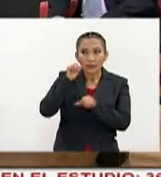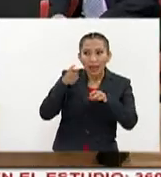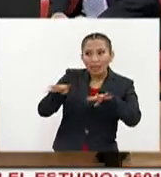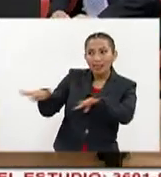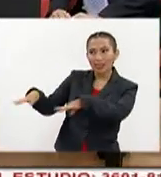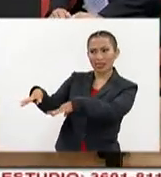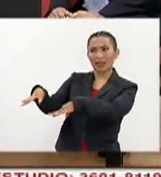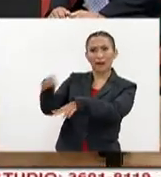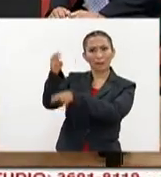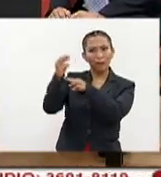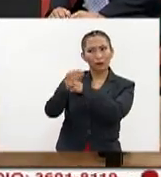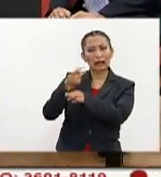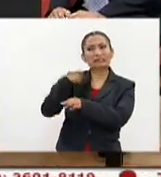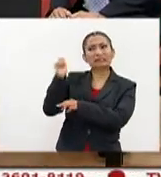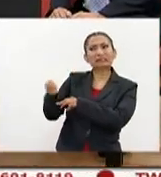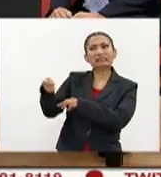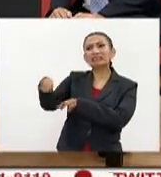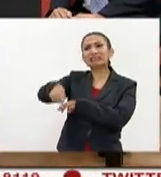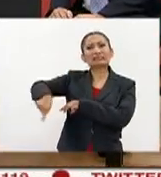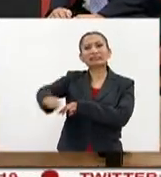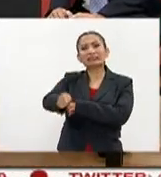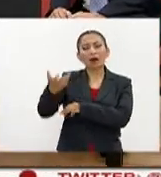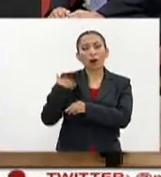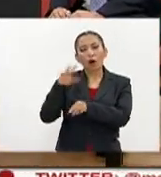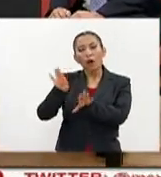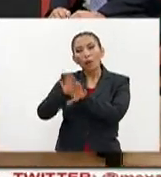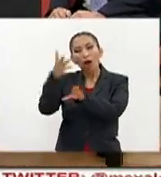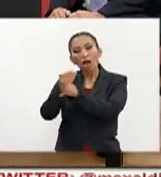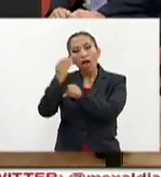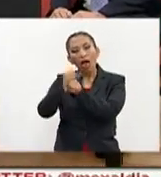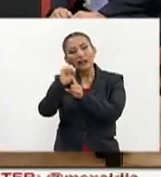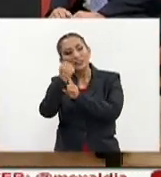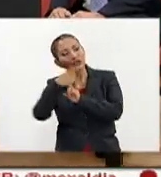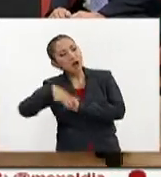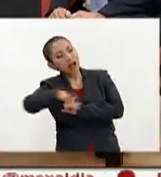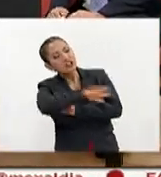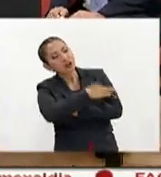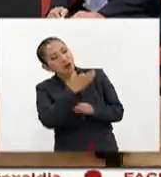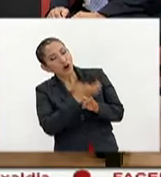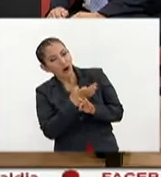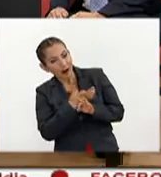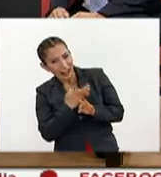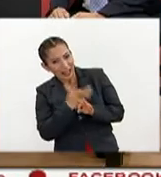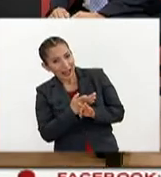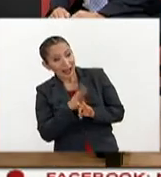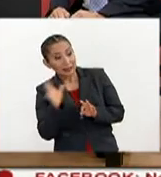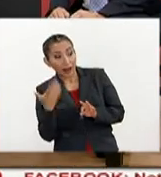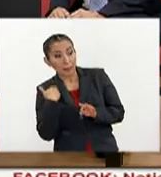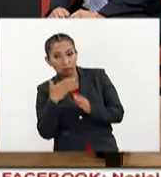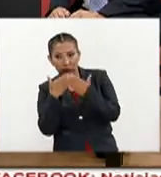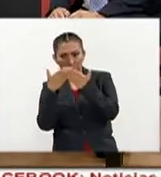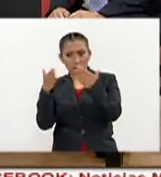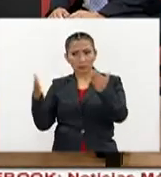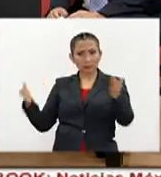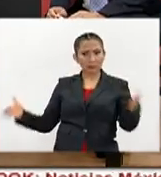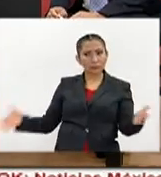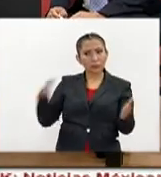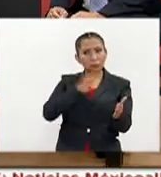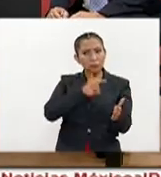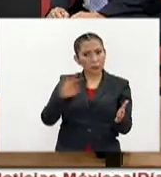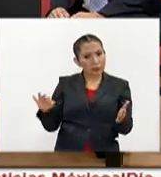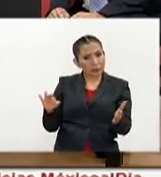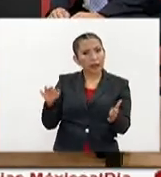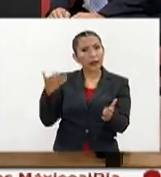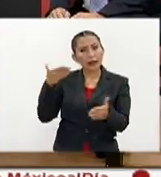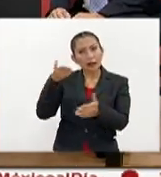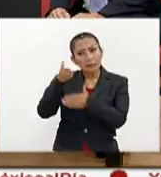en todo el mundo para ver pues cómo se adecuan a las circunstancias actuales, qué tanta apertura se